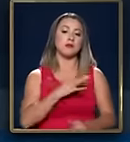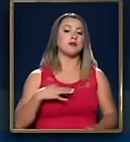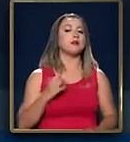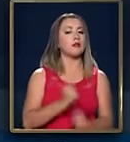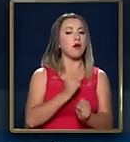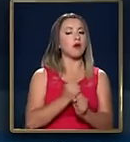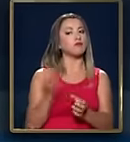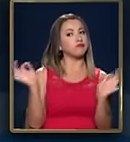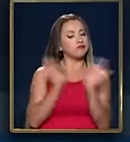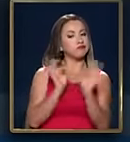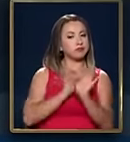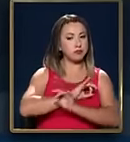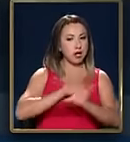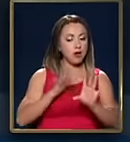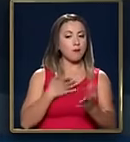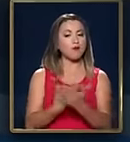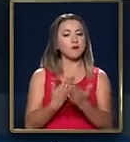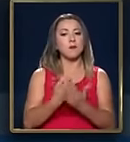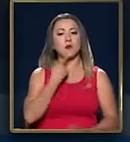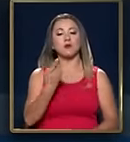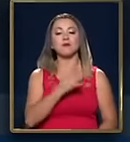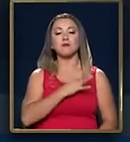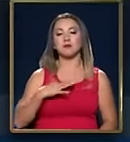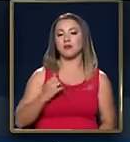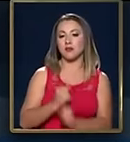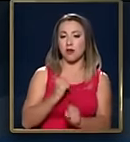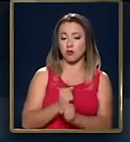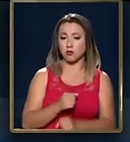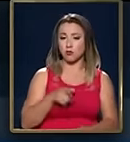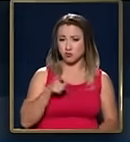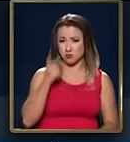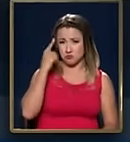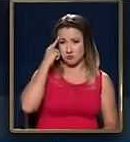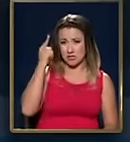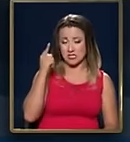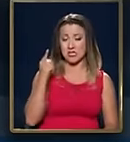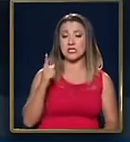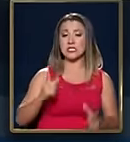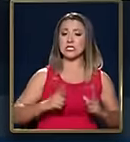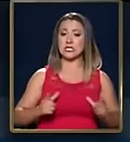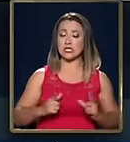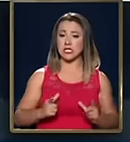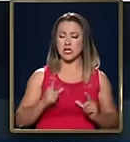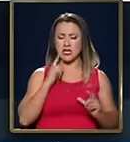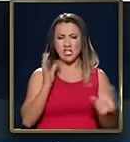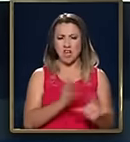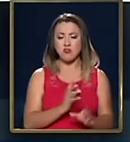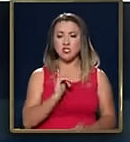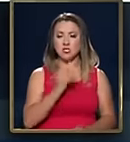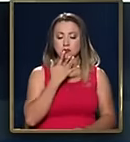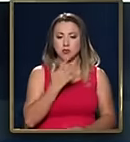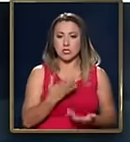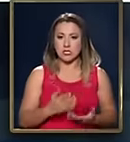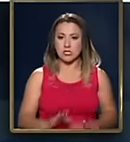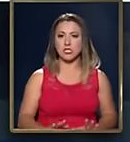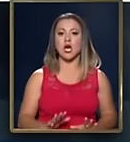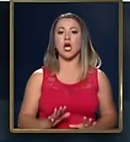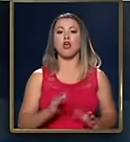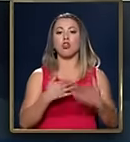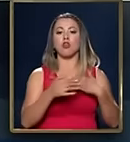poco la situación, y aproveché de preguntarle a la ministra del Trabajo si ella consideraba que la cesantía era grave. Me dijo que sí, porque llevaba el acento